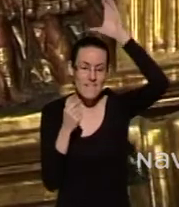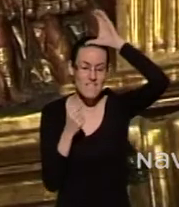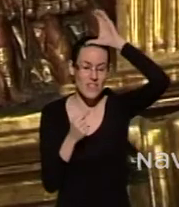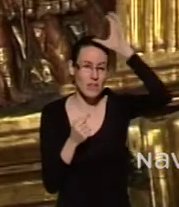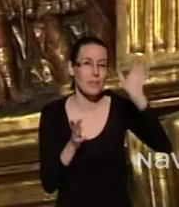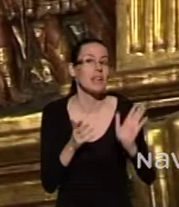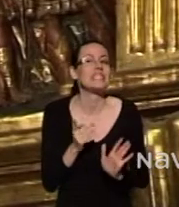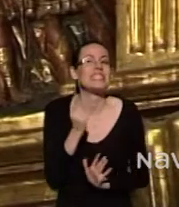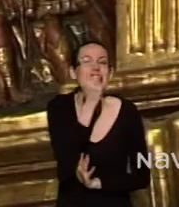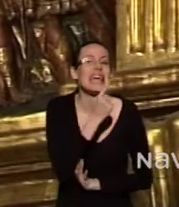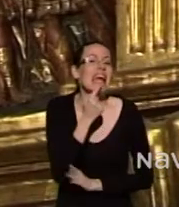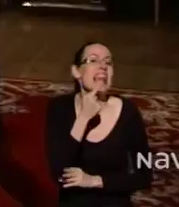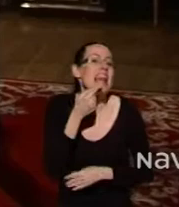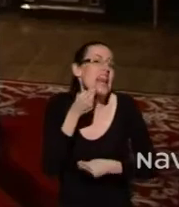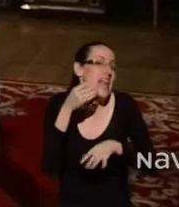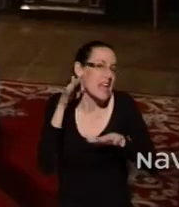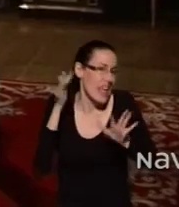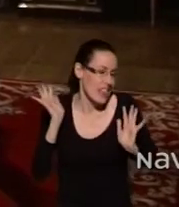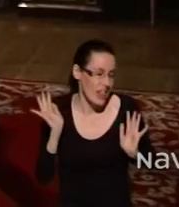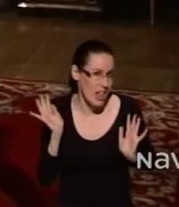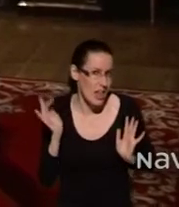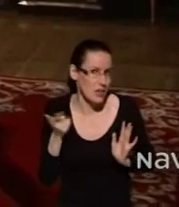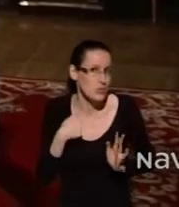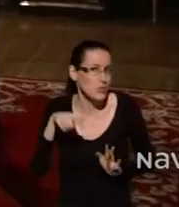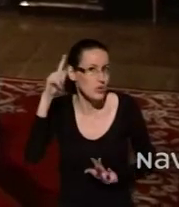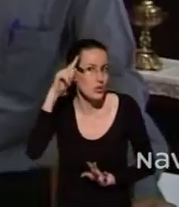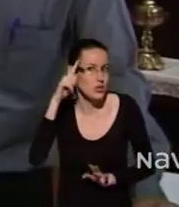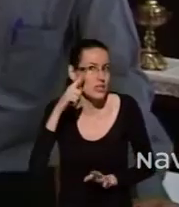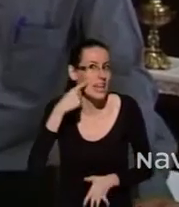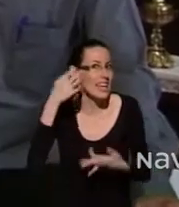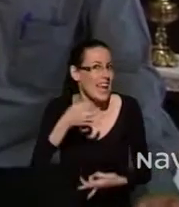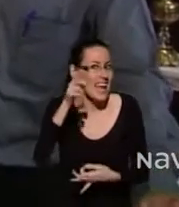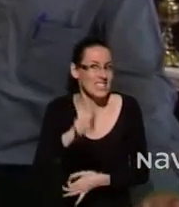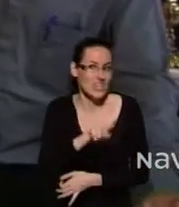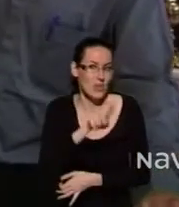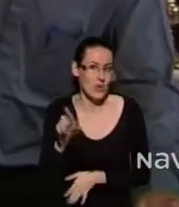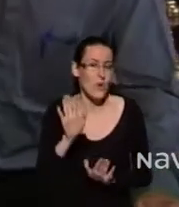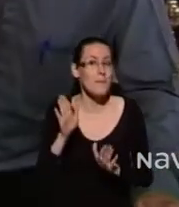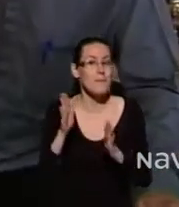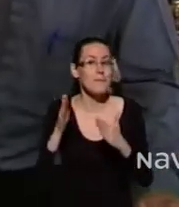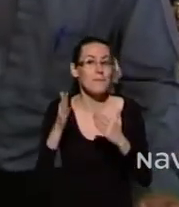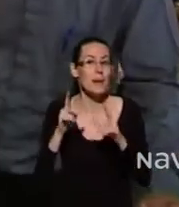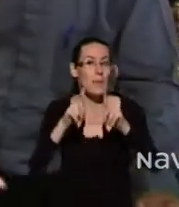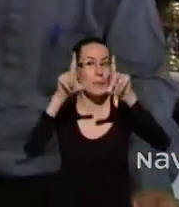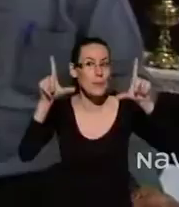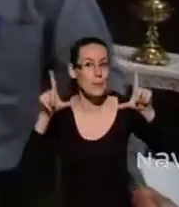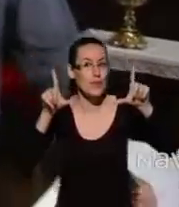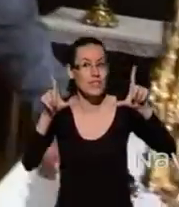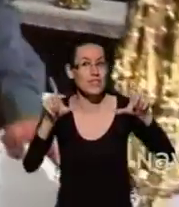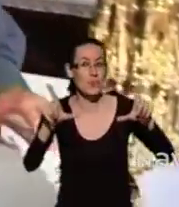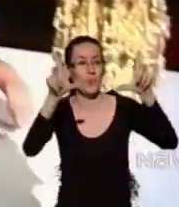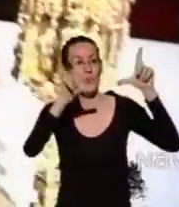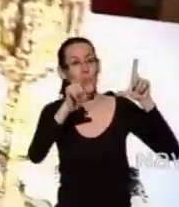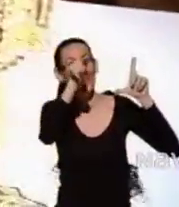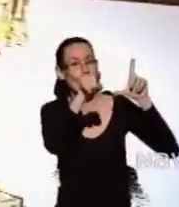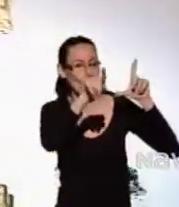no sé hasta qué punto es verdad. Lo que puedo dar fe es que, efectivamente, detrás de esa tabla hay un agujero. Fermín, muchas gracias. Encantado. Por todo. ¿Entonces me puedo llevar la